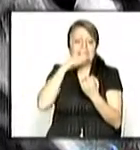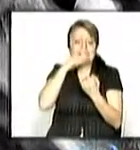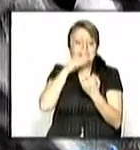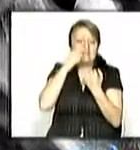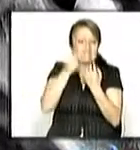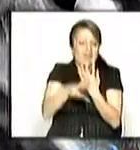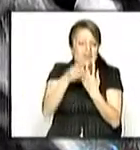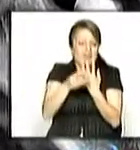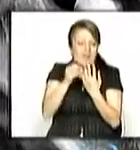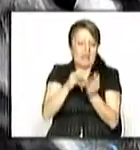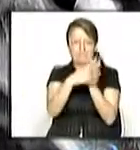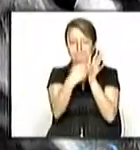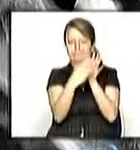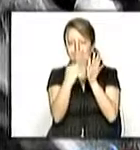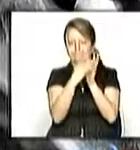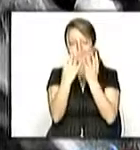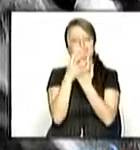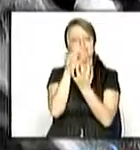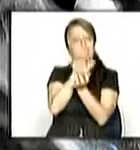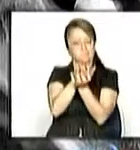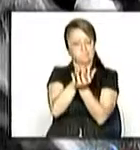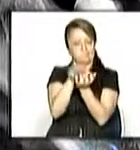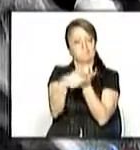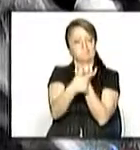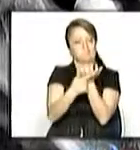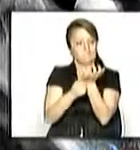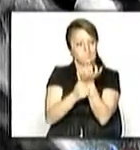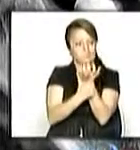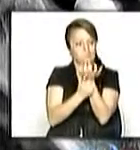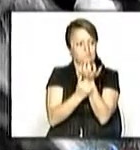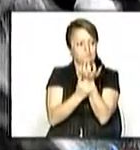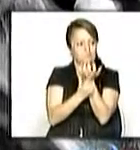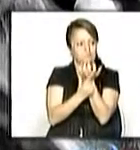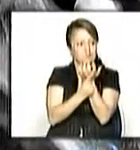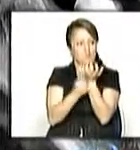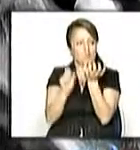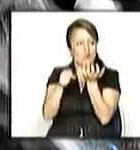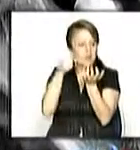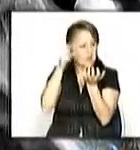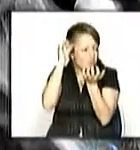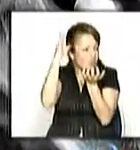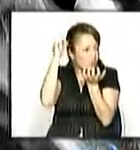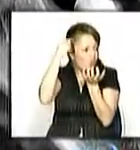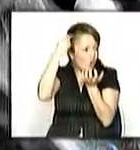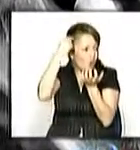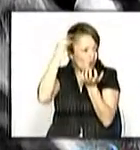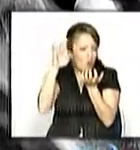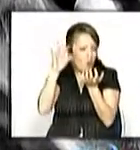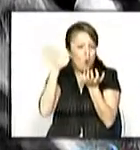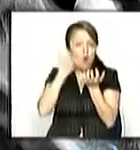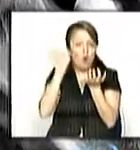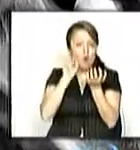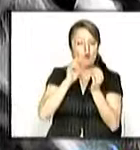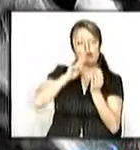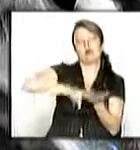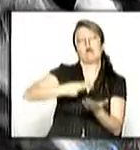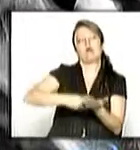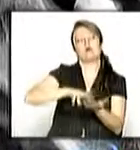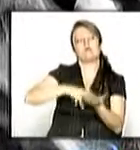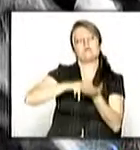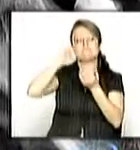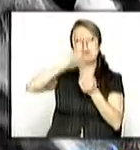constante en el sistema estomatognático y podría provocar incluso migrañas, insomnio,